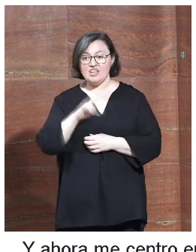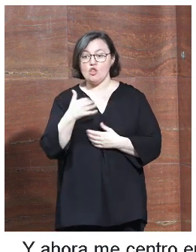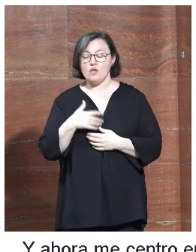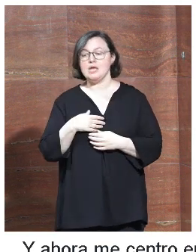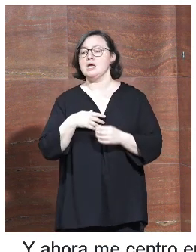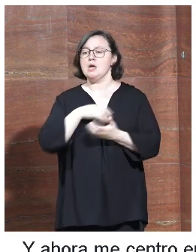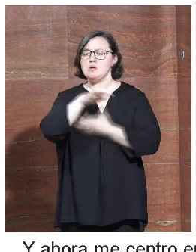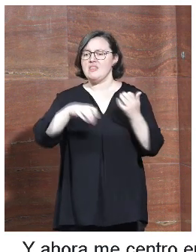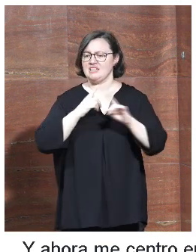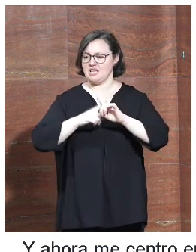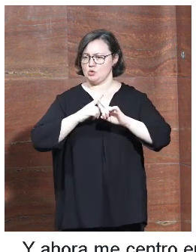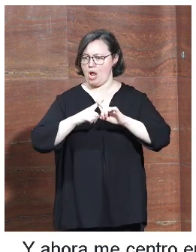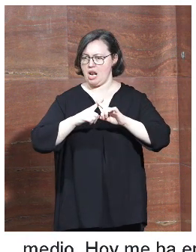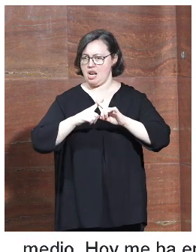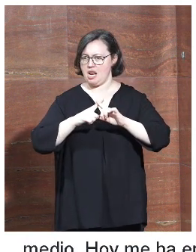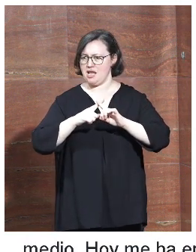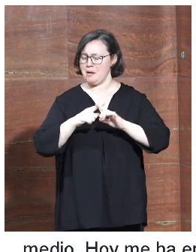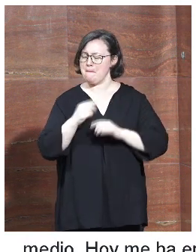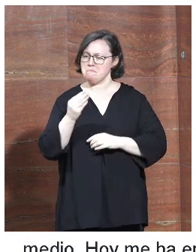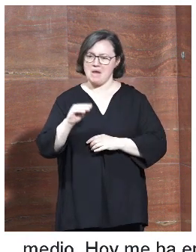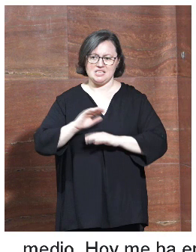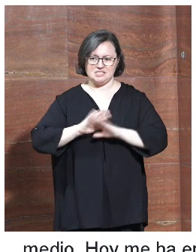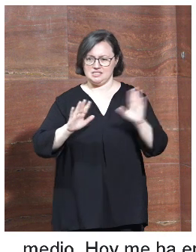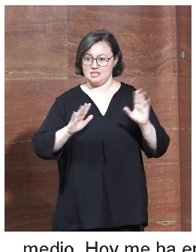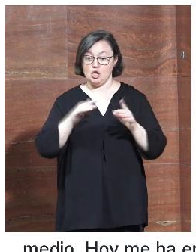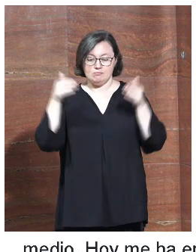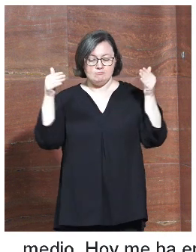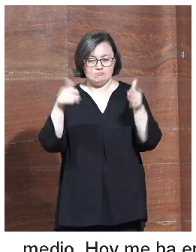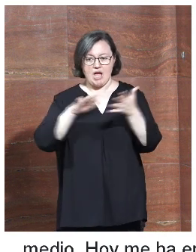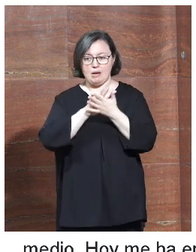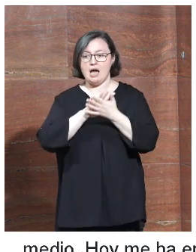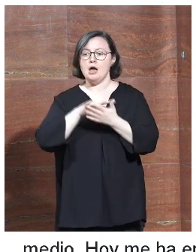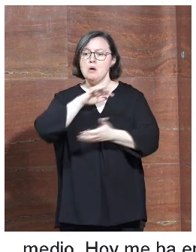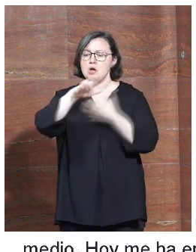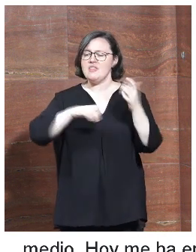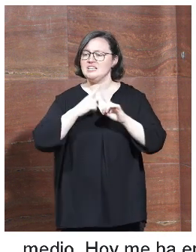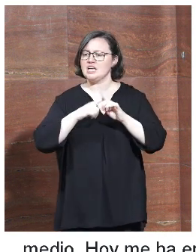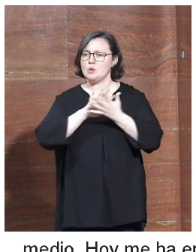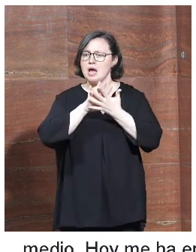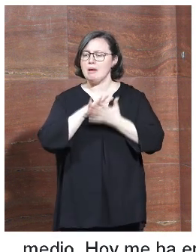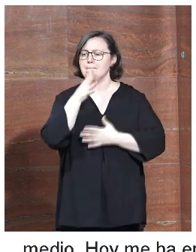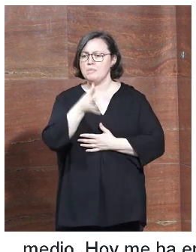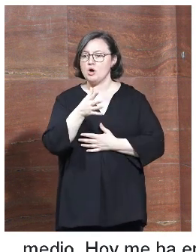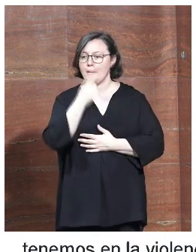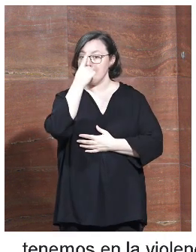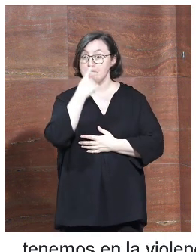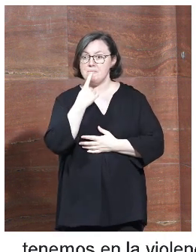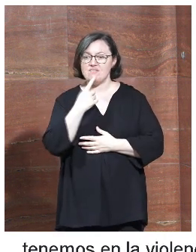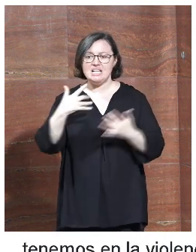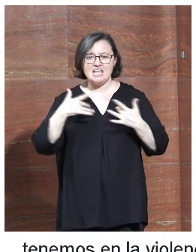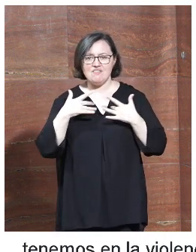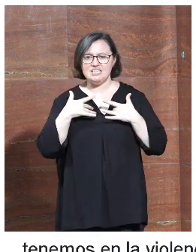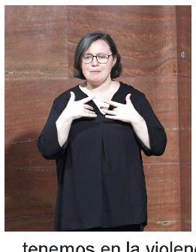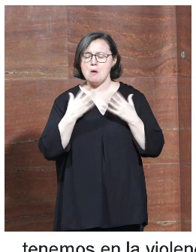violencia sexual. Y ahí es donde me voy a centrar. Me voy a centrar en la violencia sexual porque tiene un perfil de